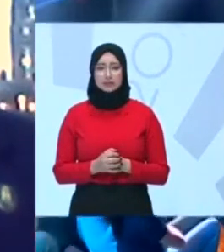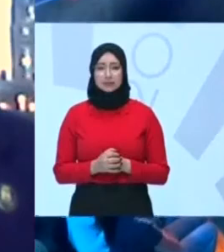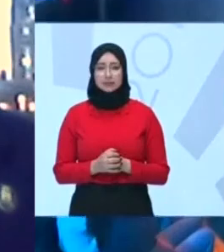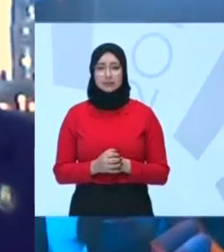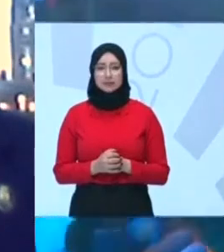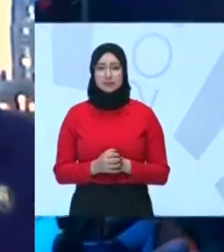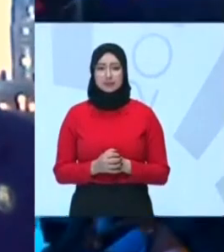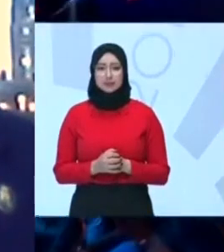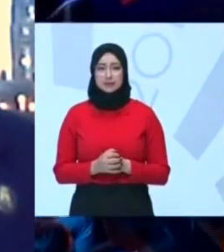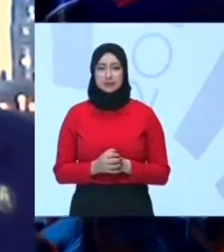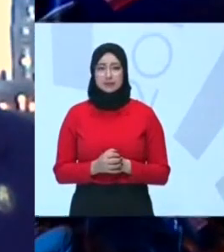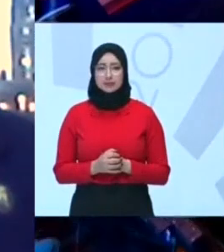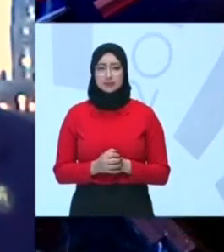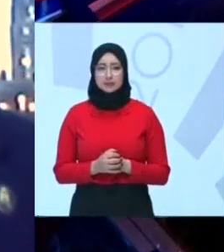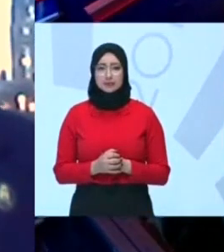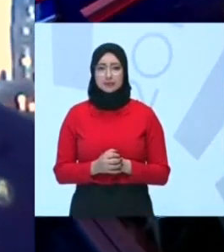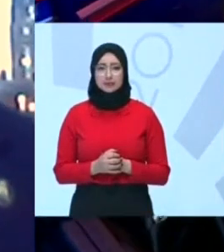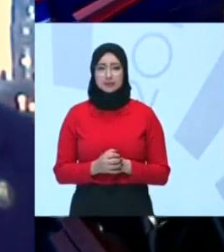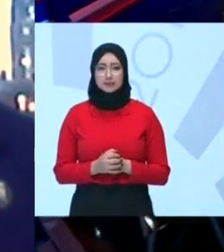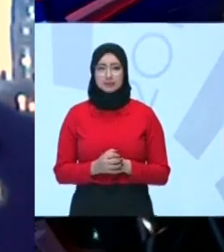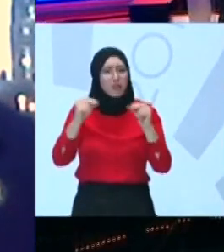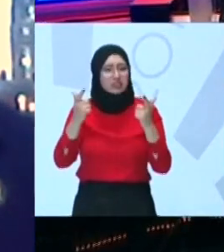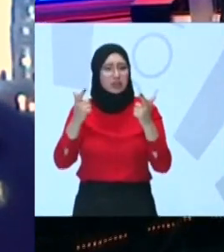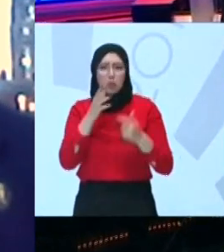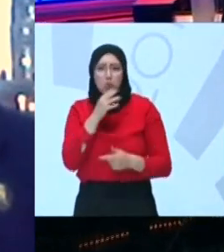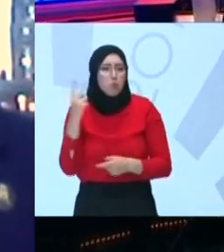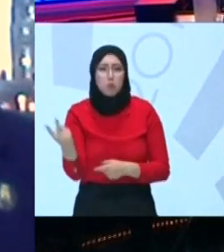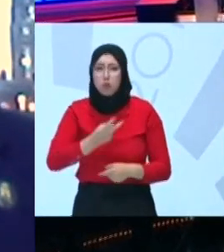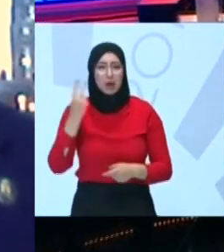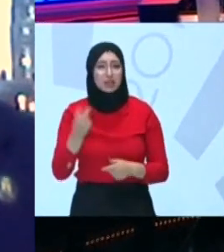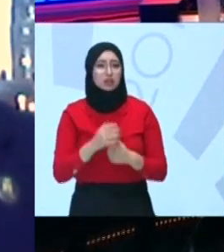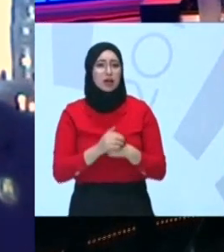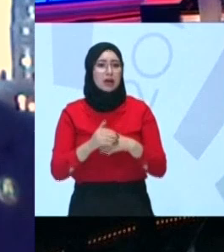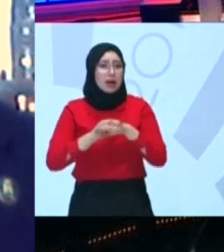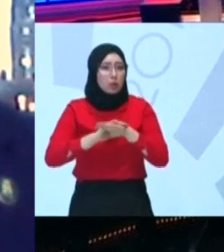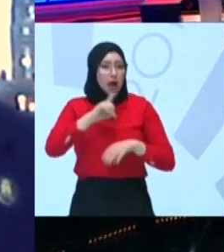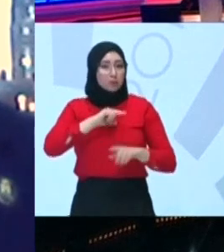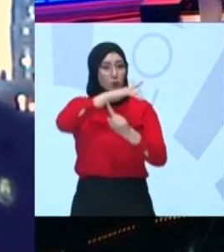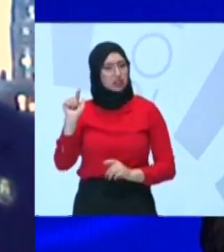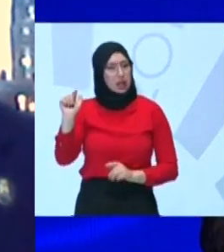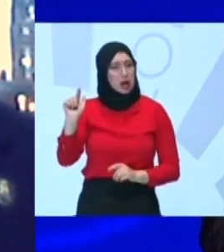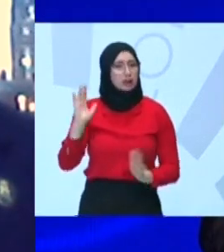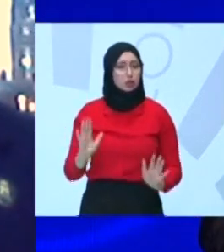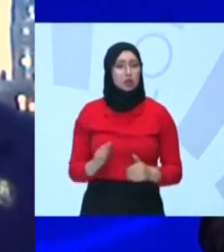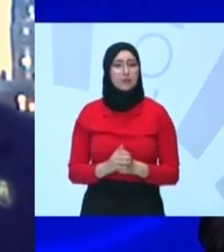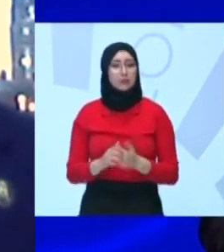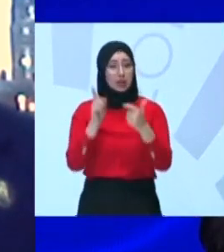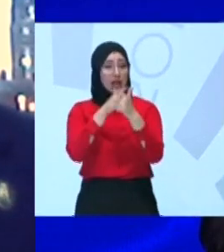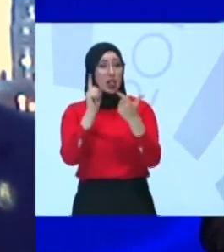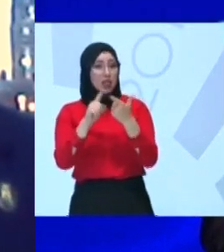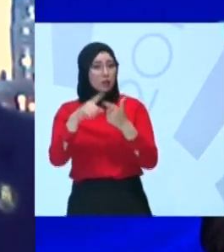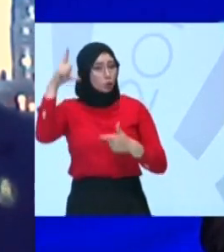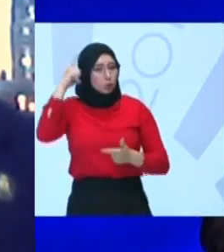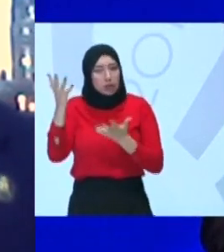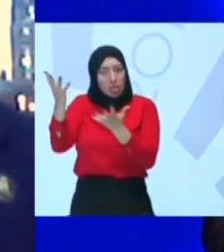una Libia que tiene una inestabilidad política total, donde están los yihadistas metidos, y por lo tanto esta encrucijada que se presenta